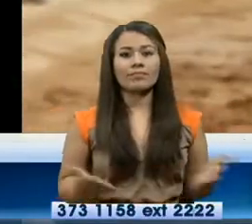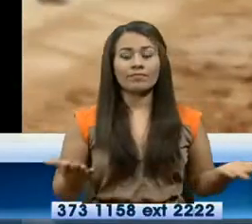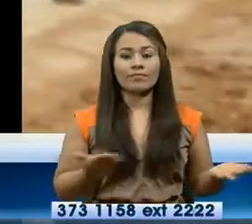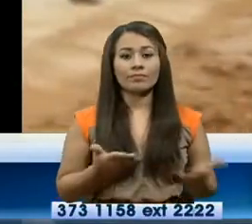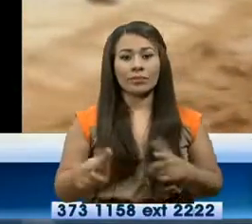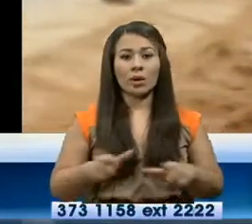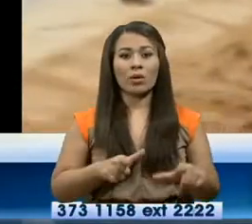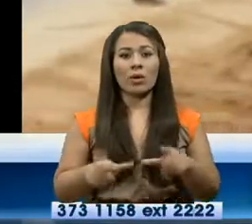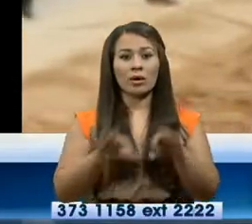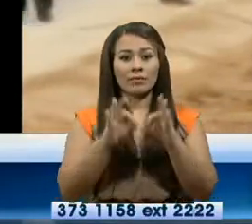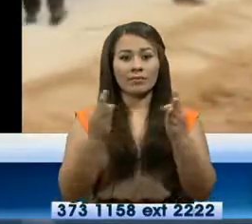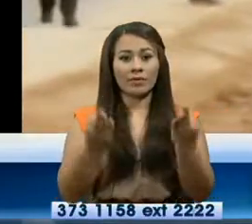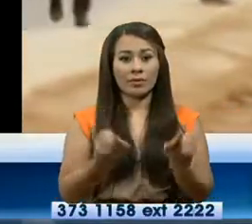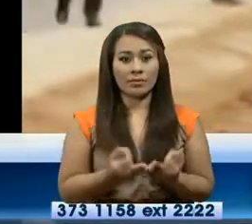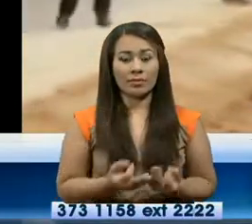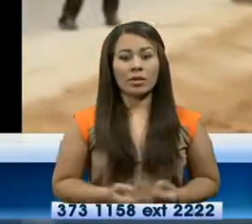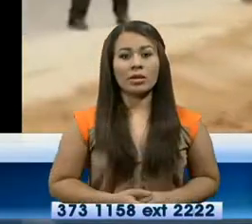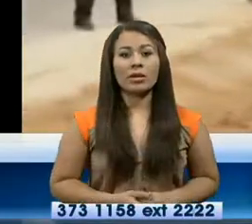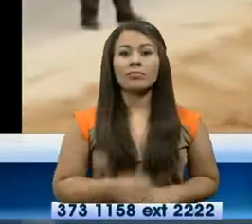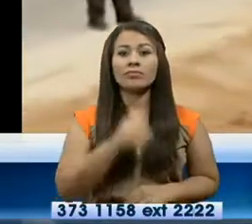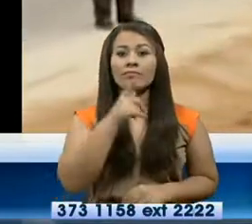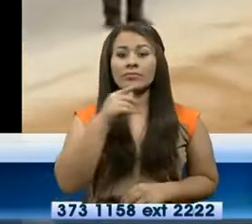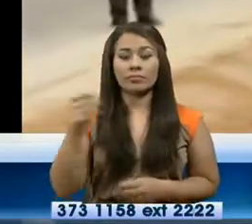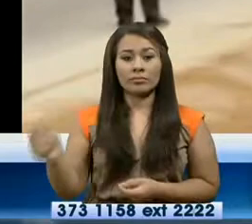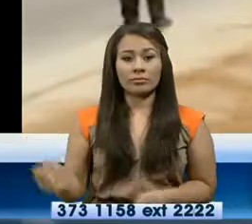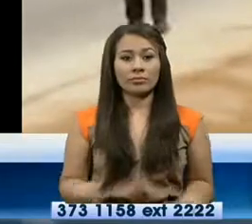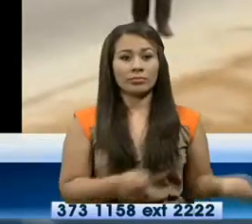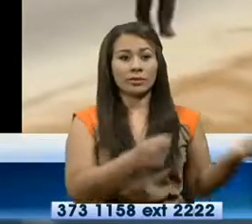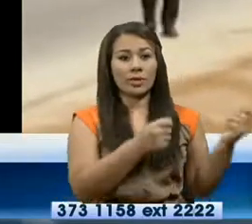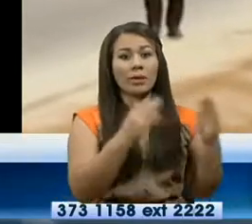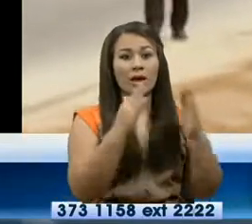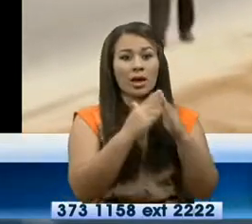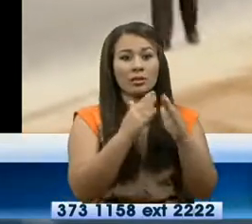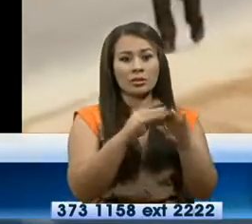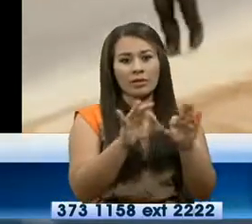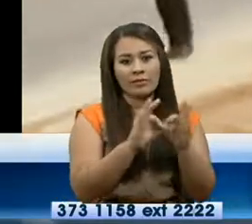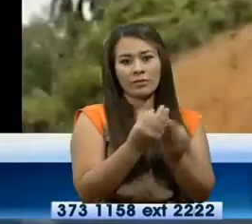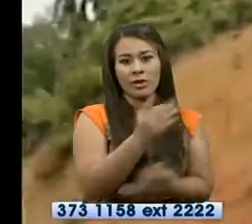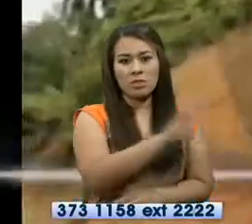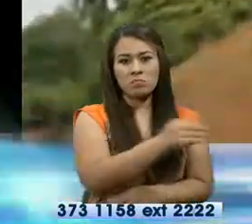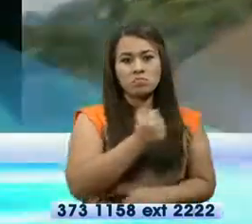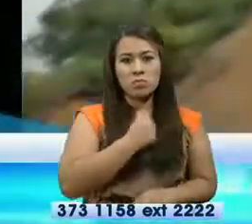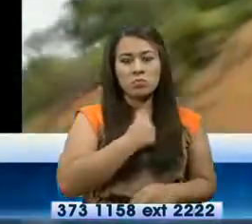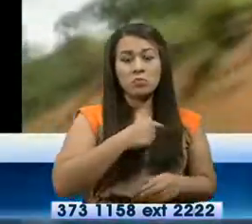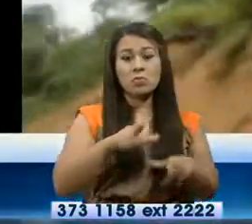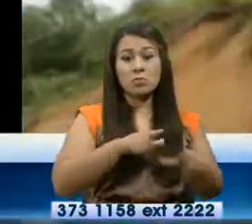entregados a sus familiares, quienes los llevaron a su tierra natal para darles cristiana sepultura.